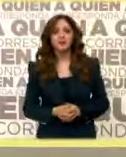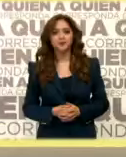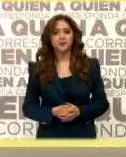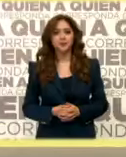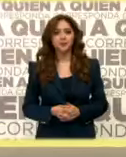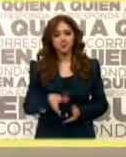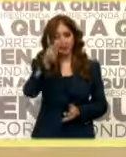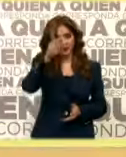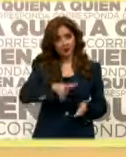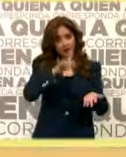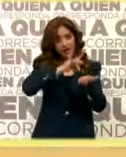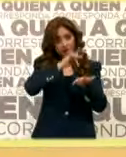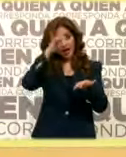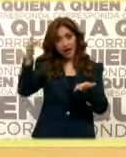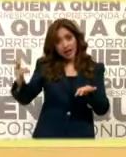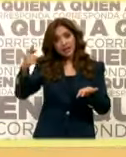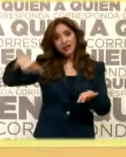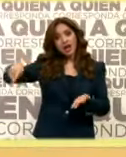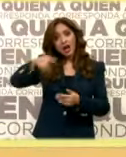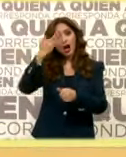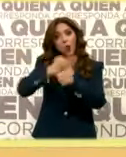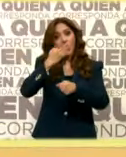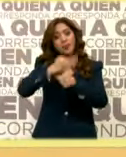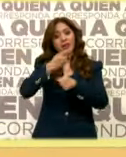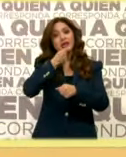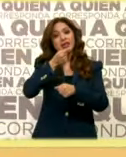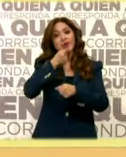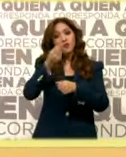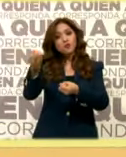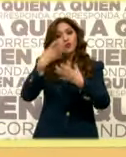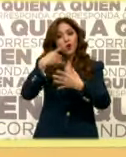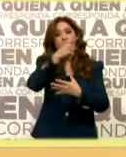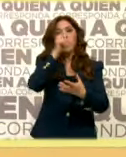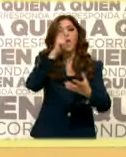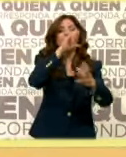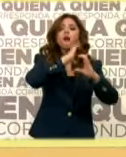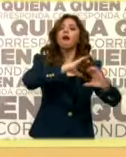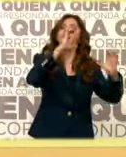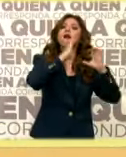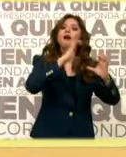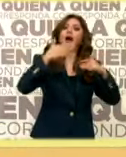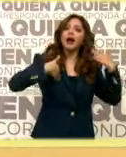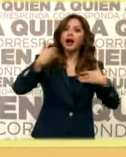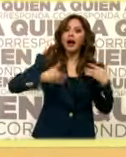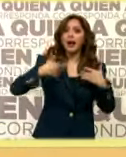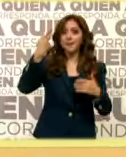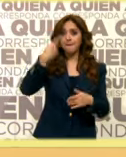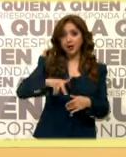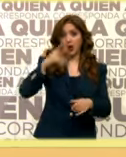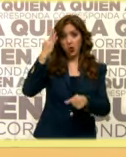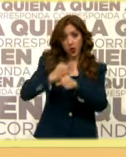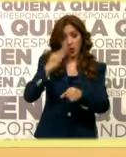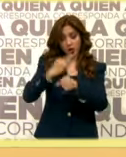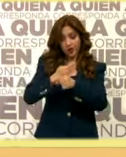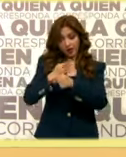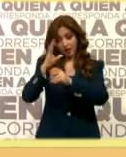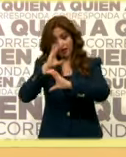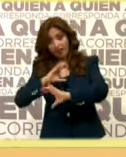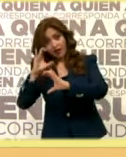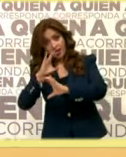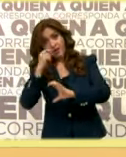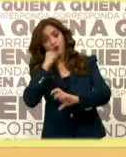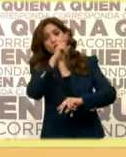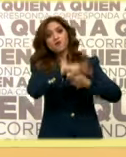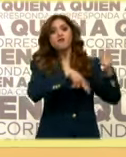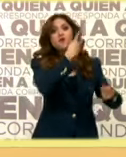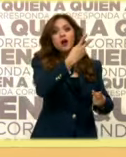pues mil gracias por los niños que van a recibir, por los niños que recibieron el concierto, lo disfrutaron. Y por los niños que gracias a este concierto y los niños que los llevaron,